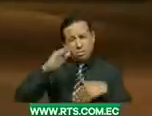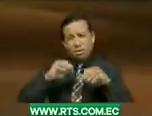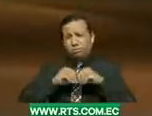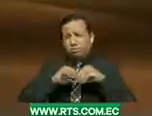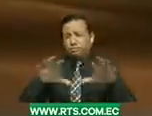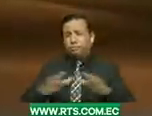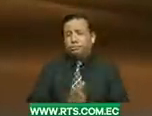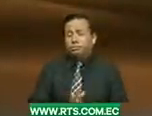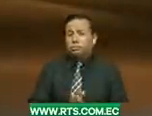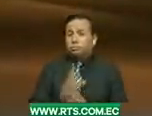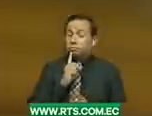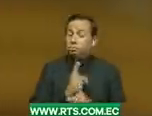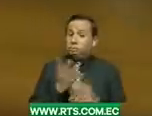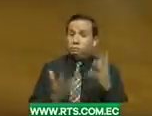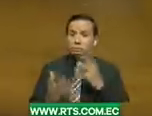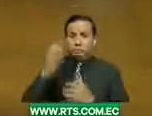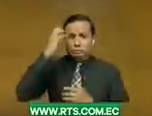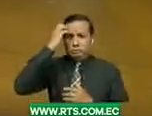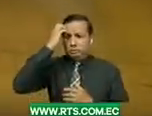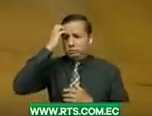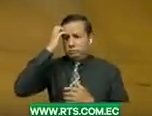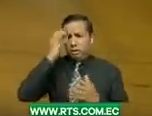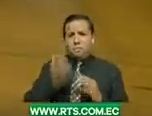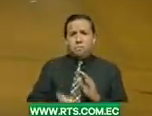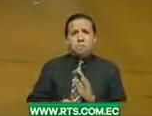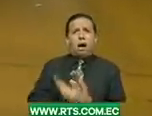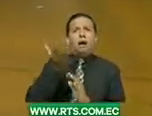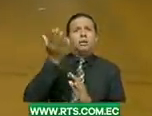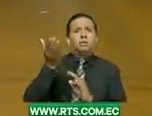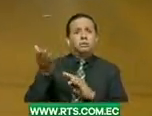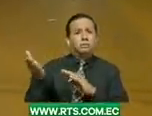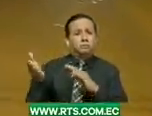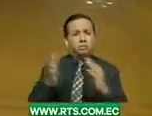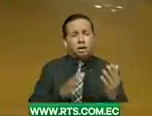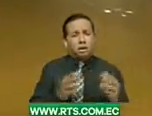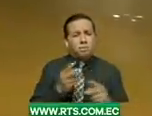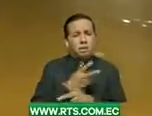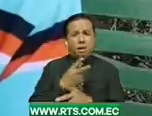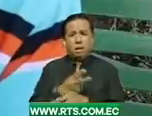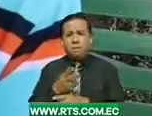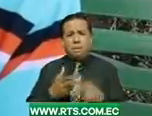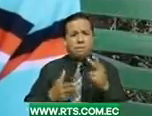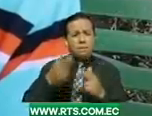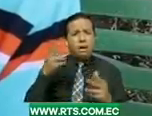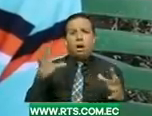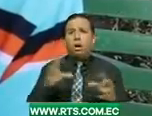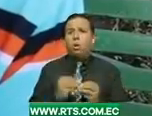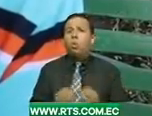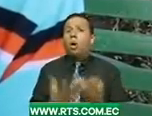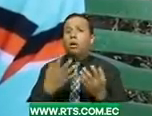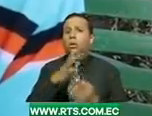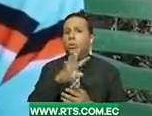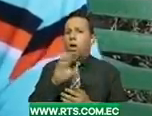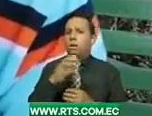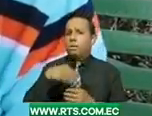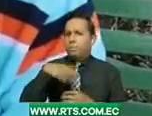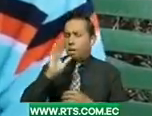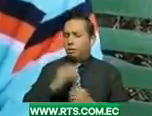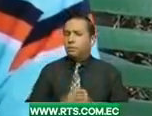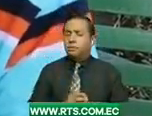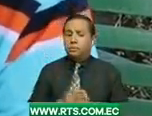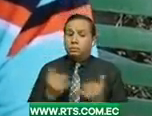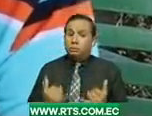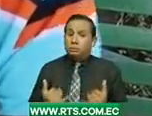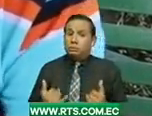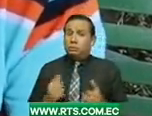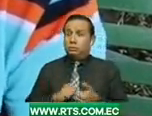teme un incremento de la violencia criminal que hasta la fecha deja más de 40 personas asesinadas. Ojalá, así como vamos, que no pase